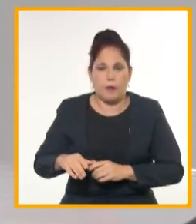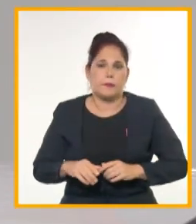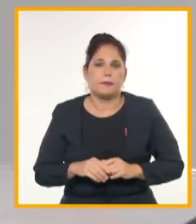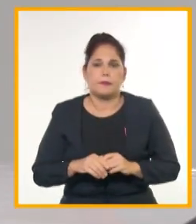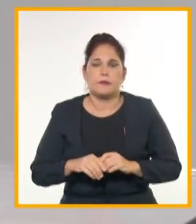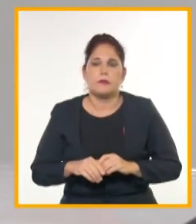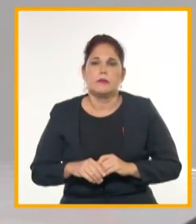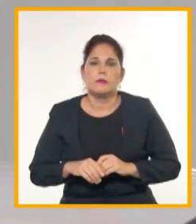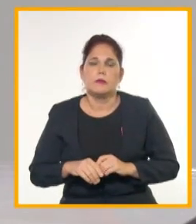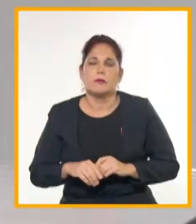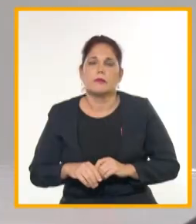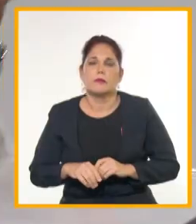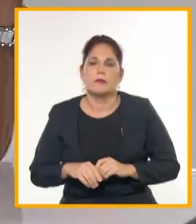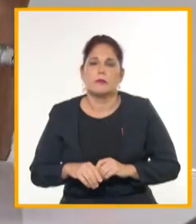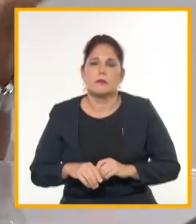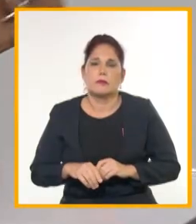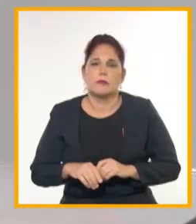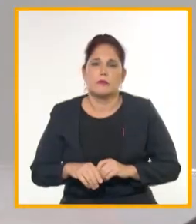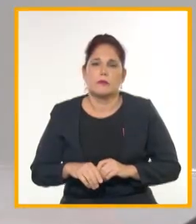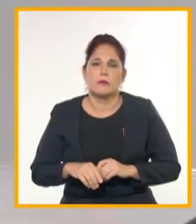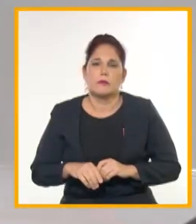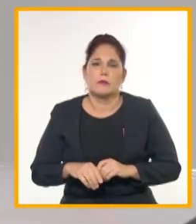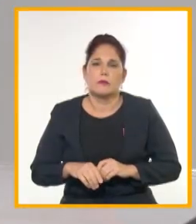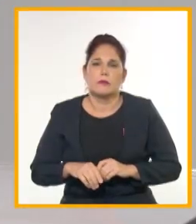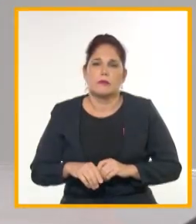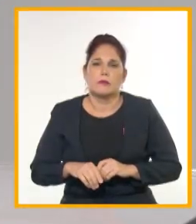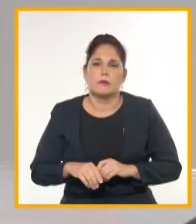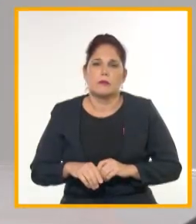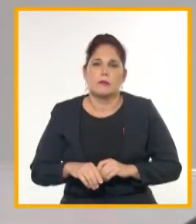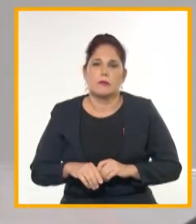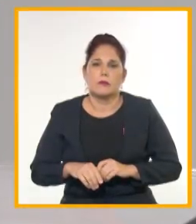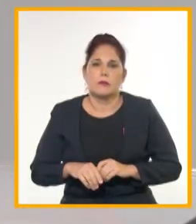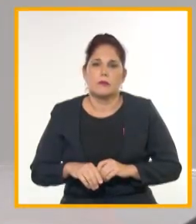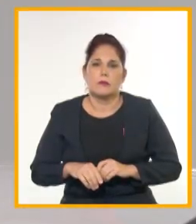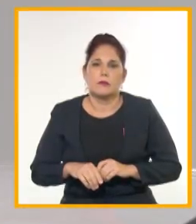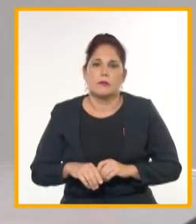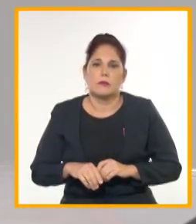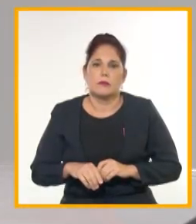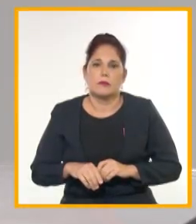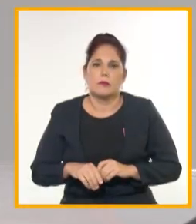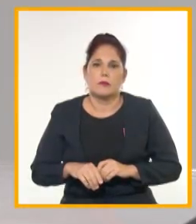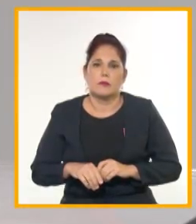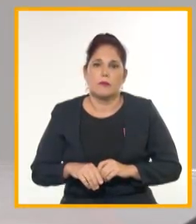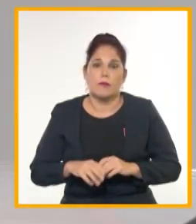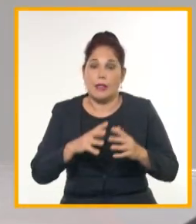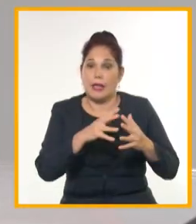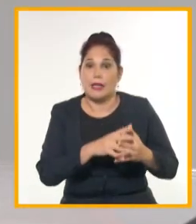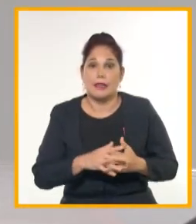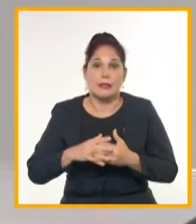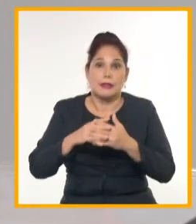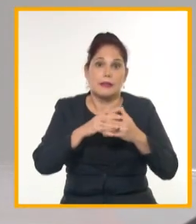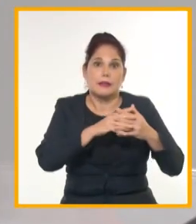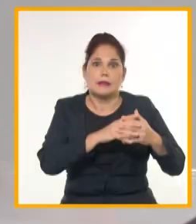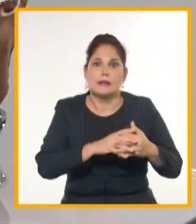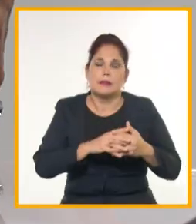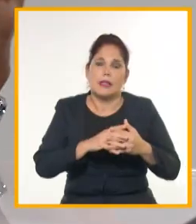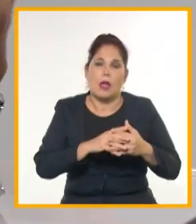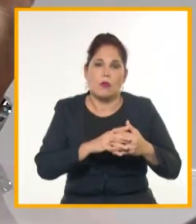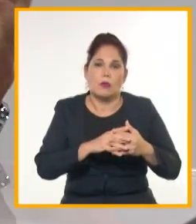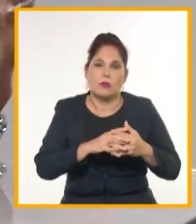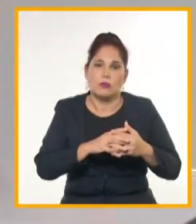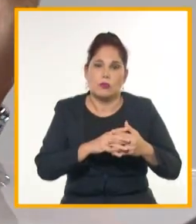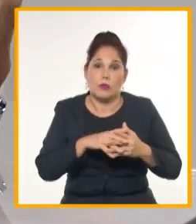la última mitad de su mandato para posibilitar esta negociación. Estados Unidos Venezuela no fue el